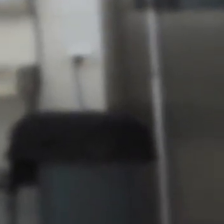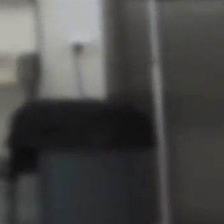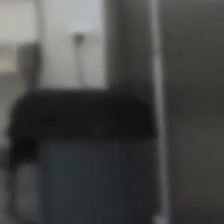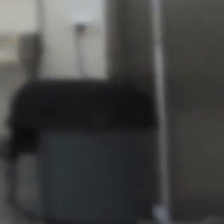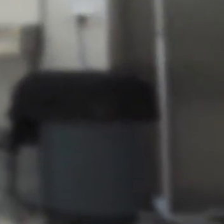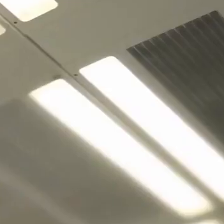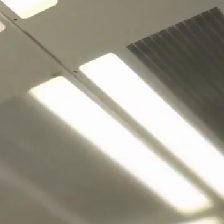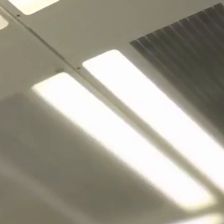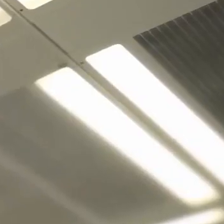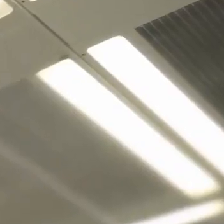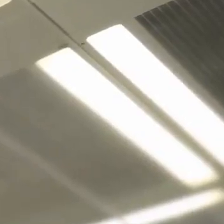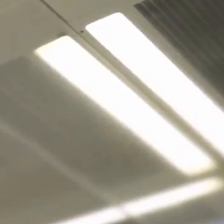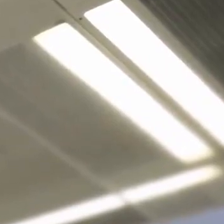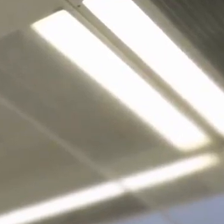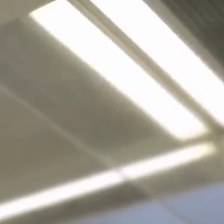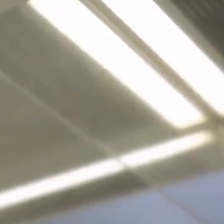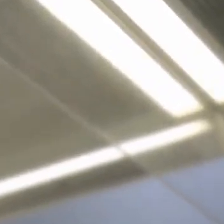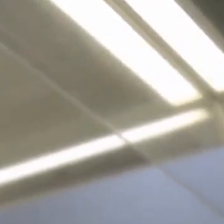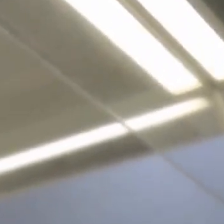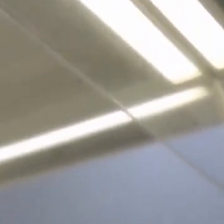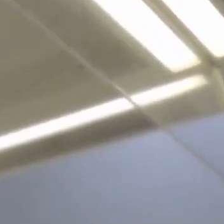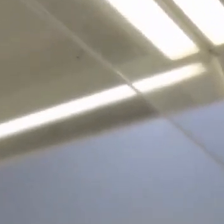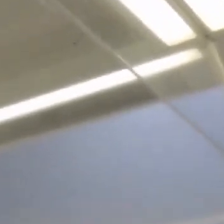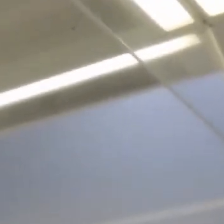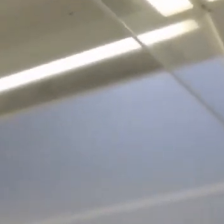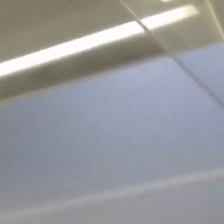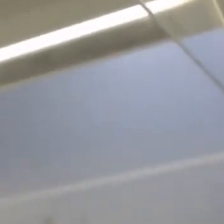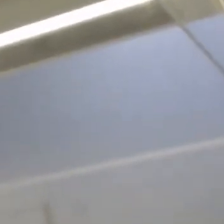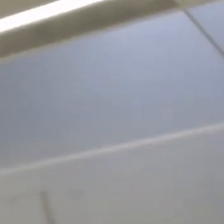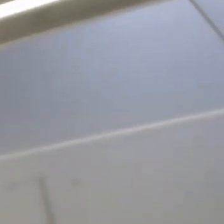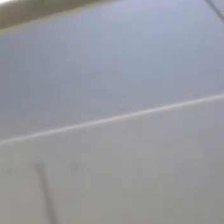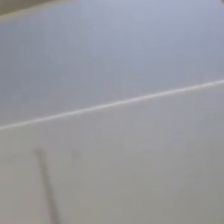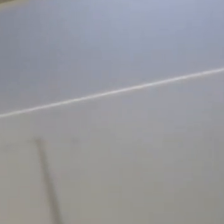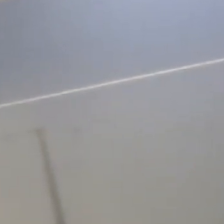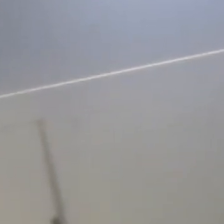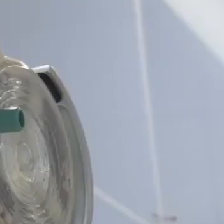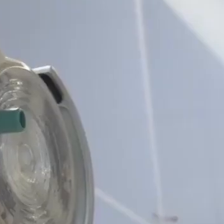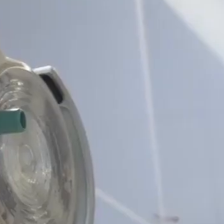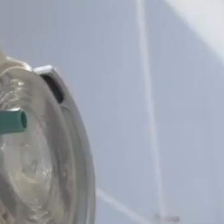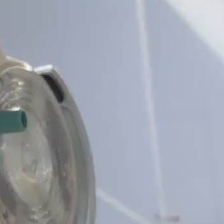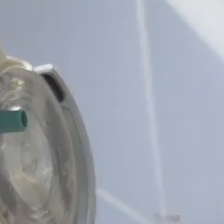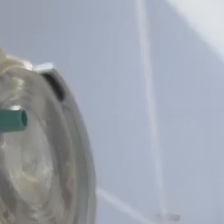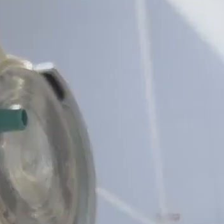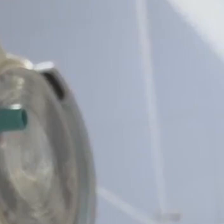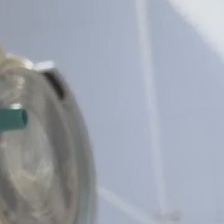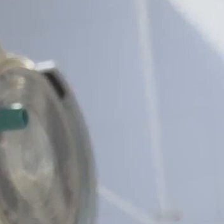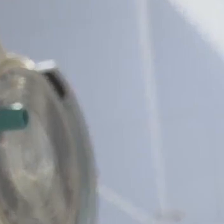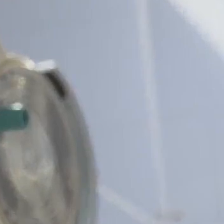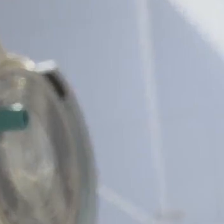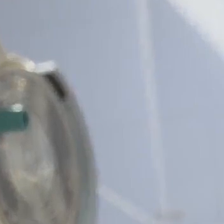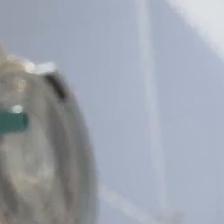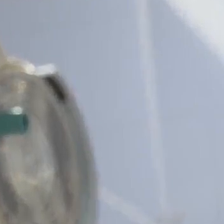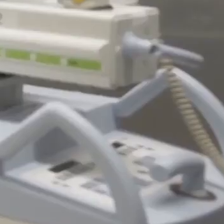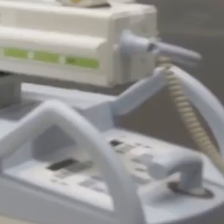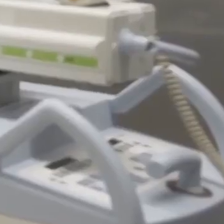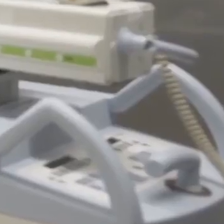está destinada a disminuir al máximo el riesgo de una infección. Toda cirugía tiene riesgo de una infección, pero hay que tratar de